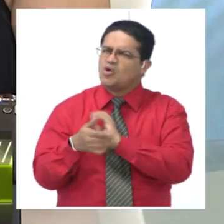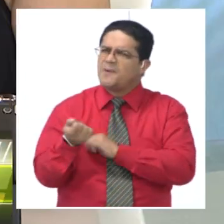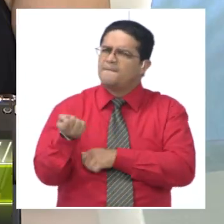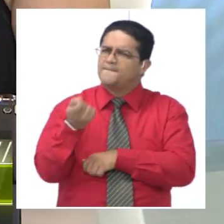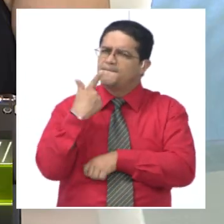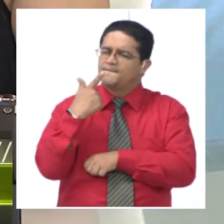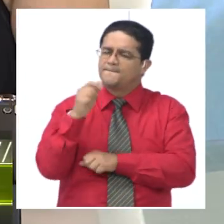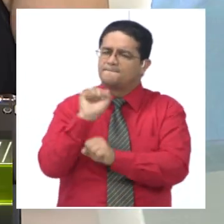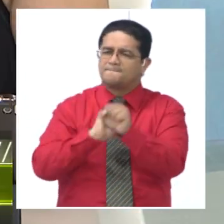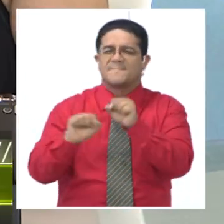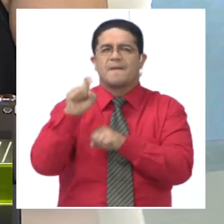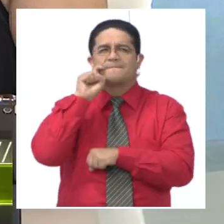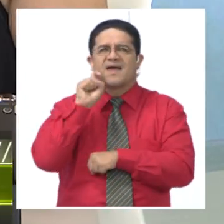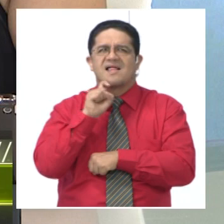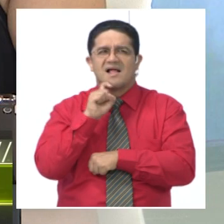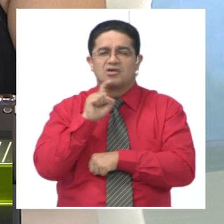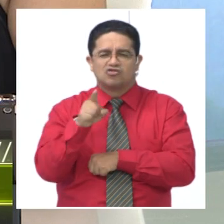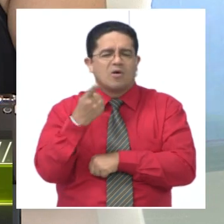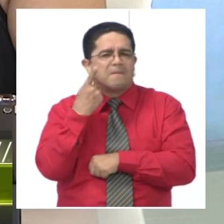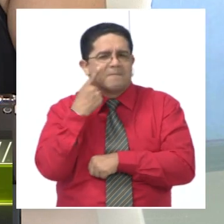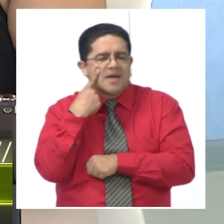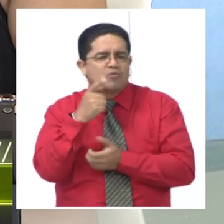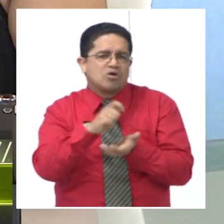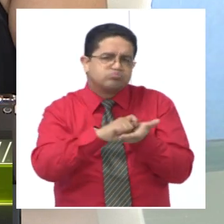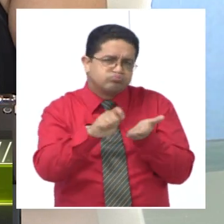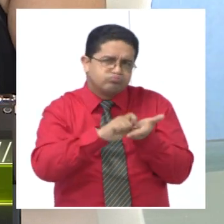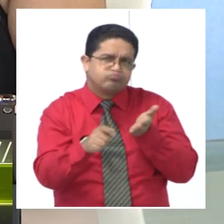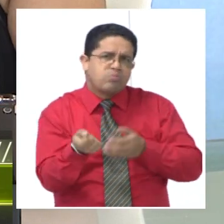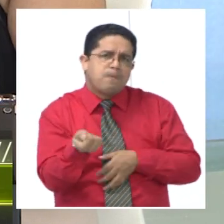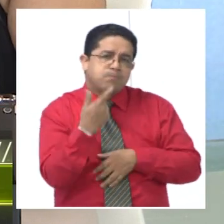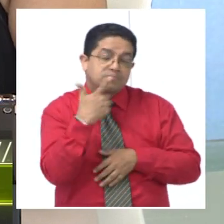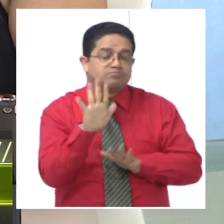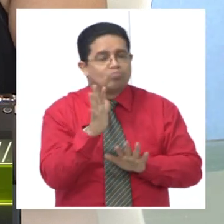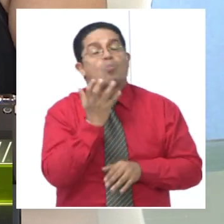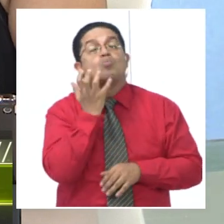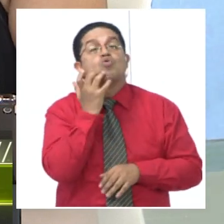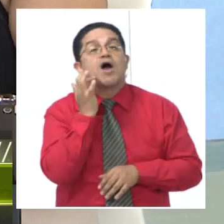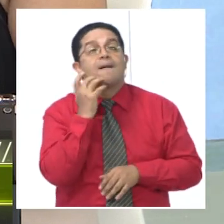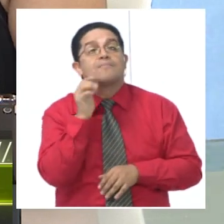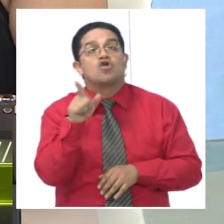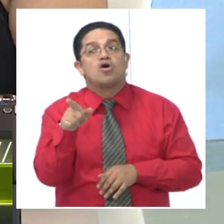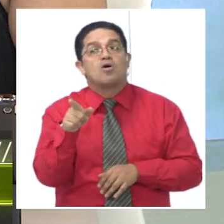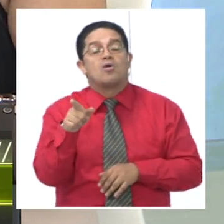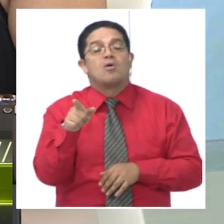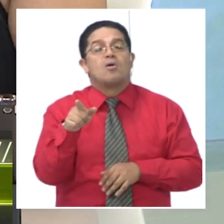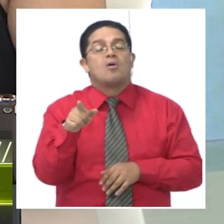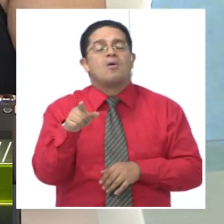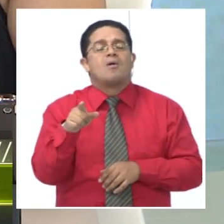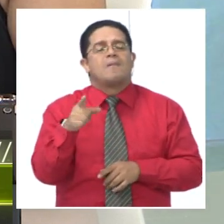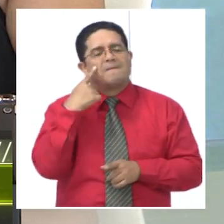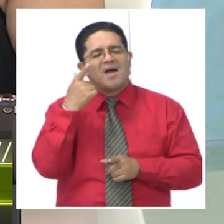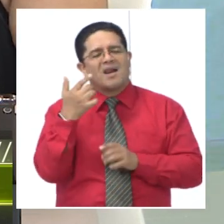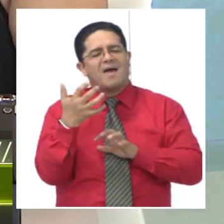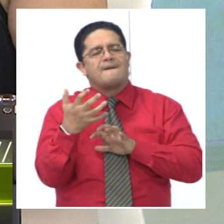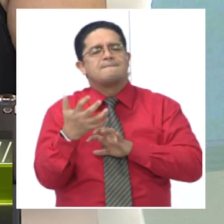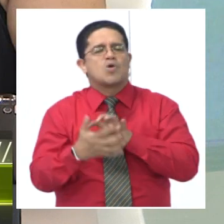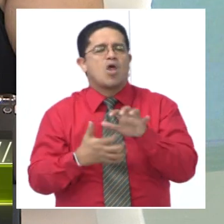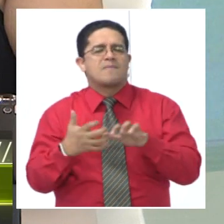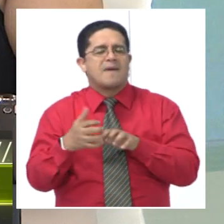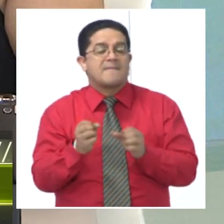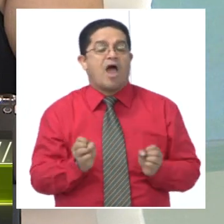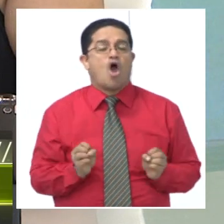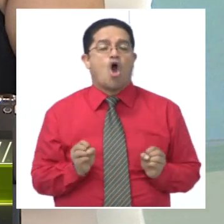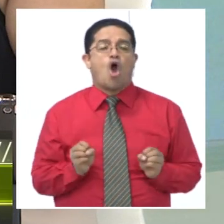vemos con mucha frecuencia también la prescripción de anticonceptivos orales, por ejemplo, para el síndrome de ovario poliquístico, en muchas oportunidades, y eso es un